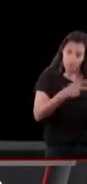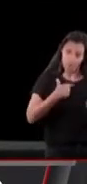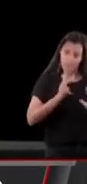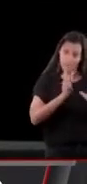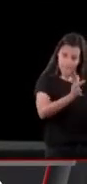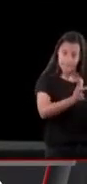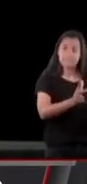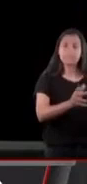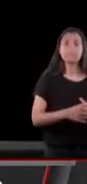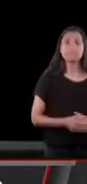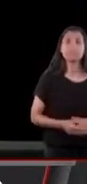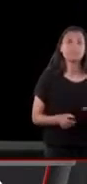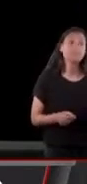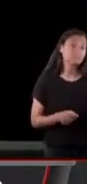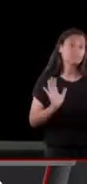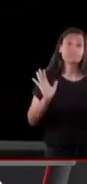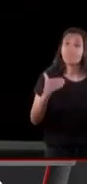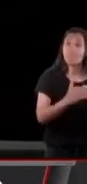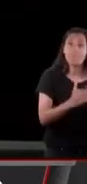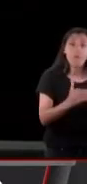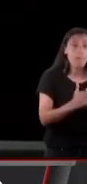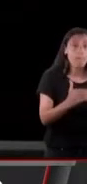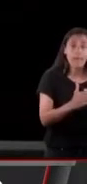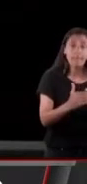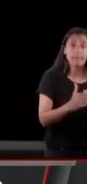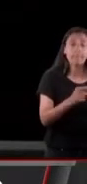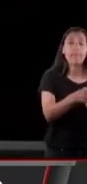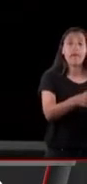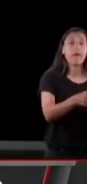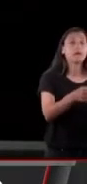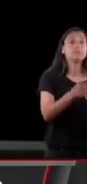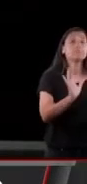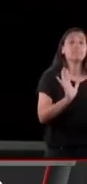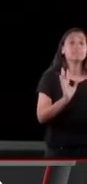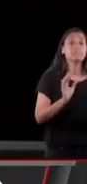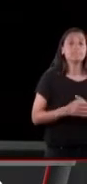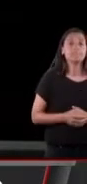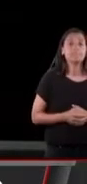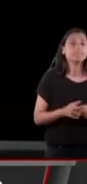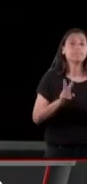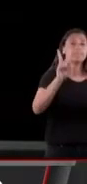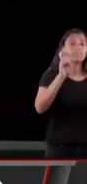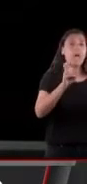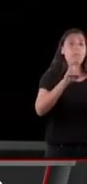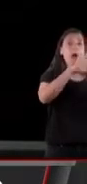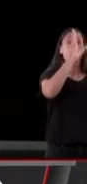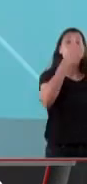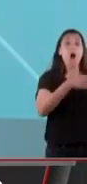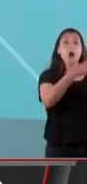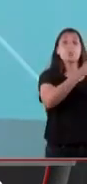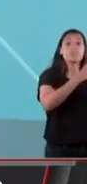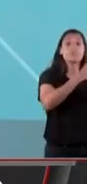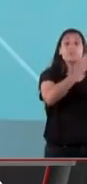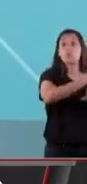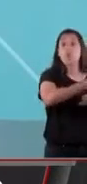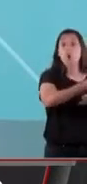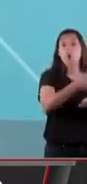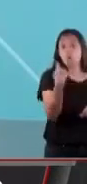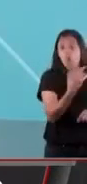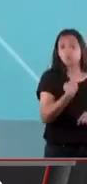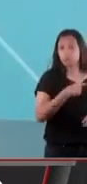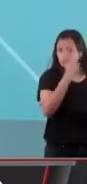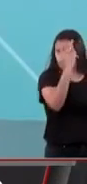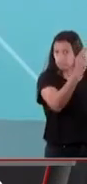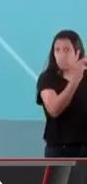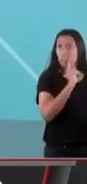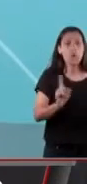ese reclamo de que Uñac no puede ser candidato. Lo cierto es que la incertidumbre está. Se suspende la elección general, porque acá se